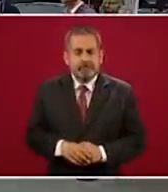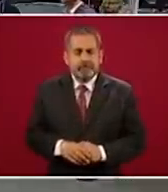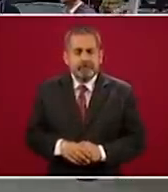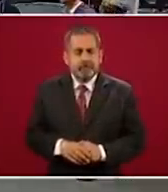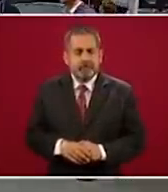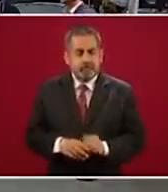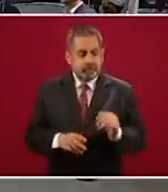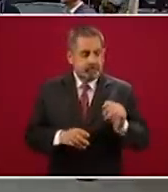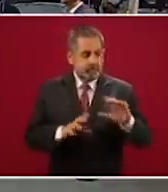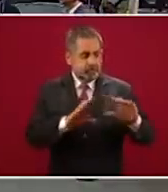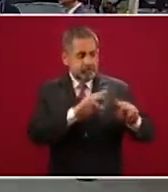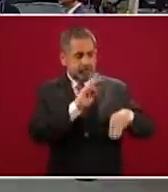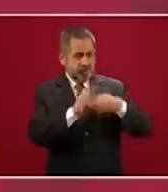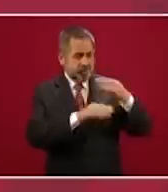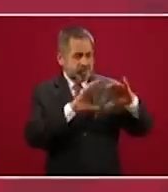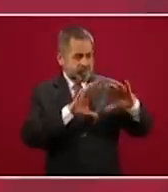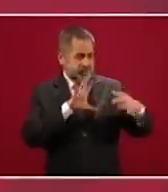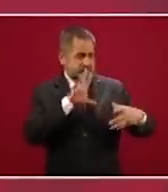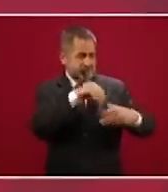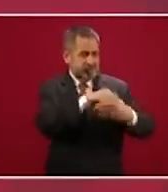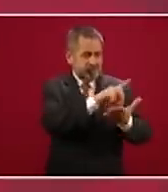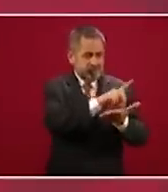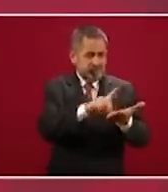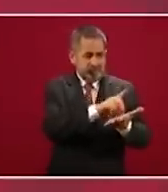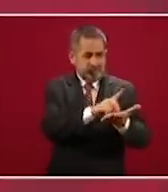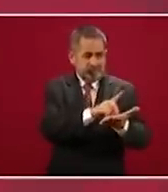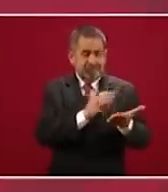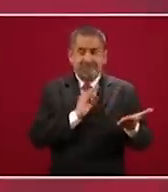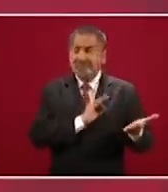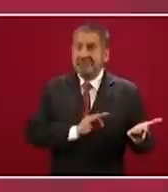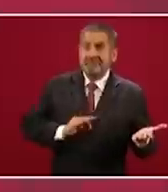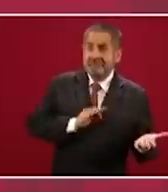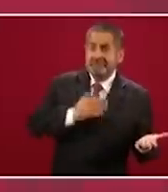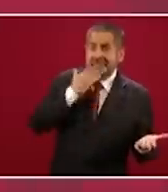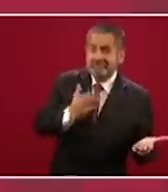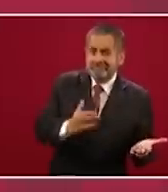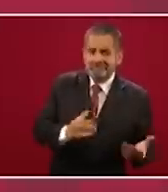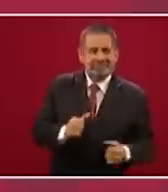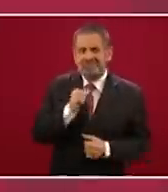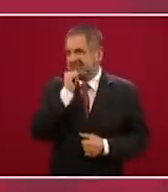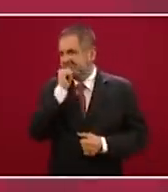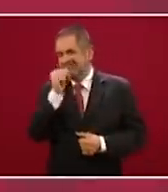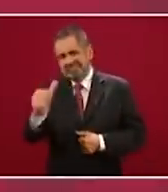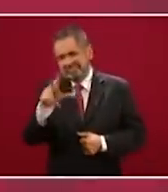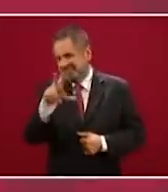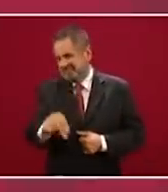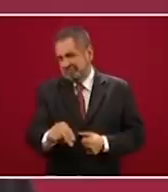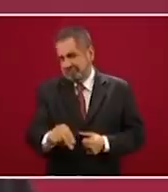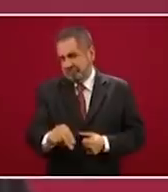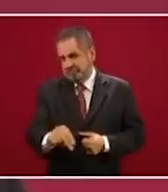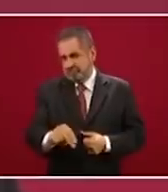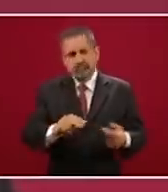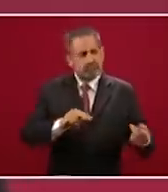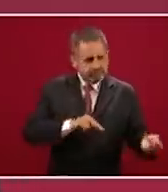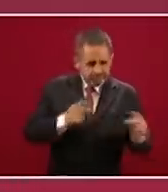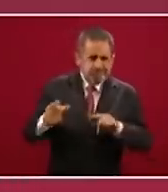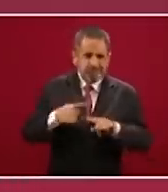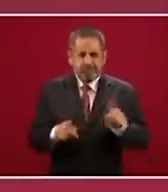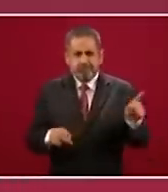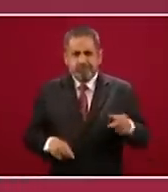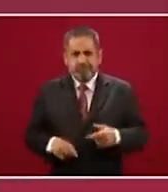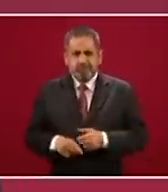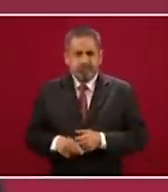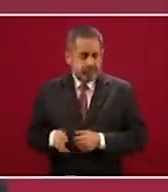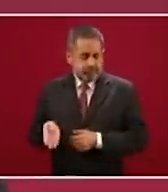En el mundo de las drogas no hay final feliz. Decir lo contrario, solo